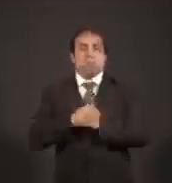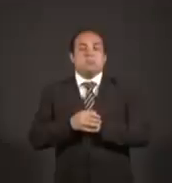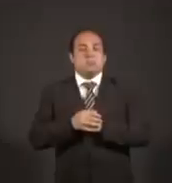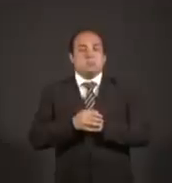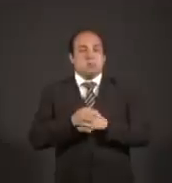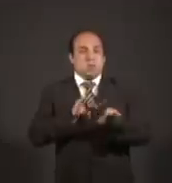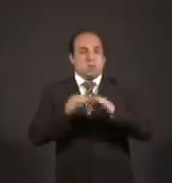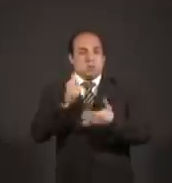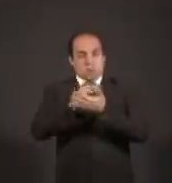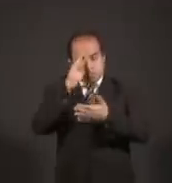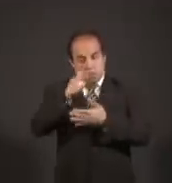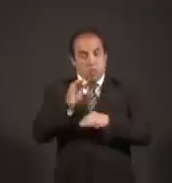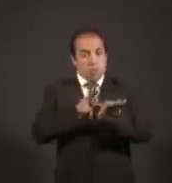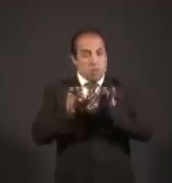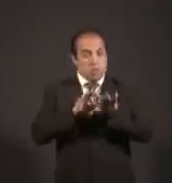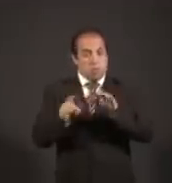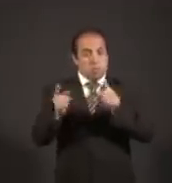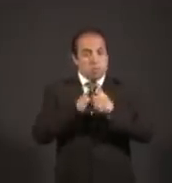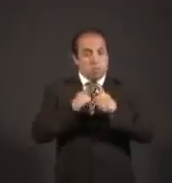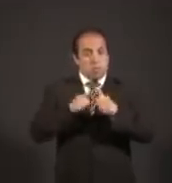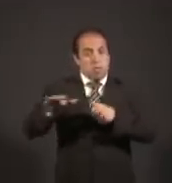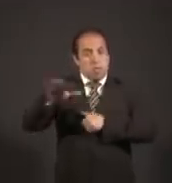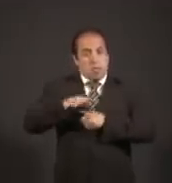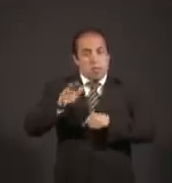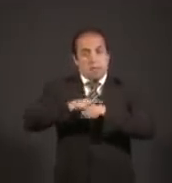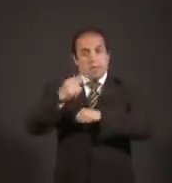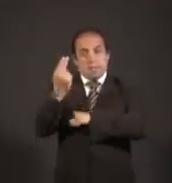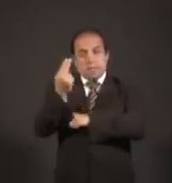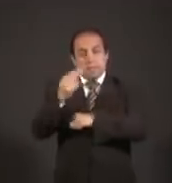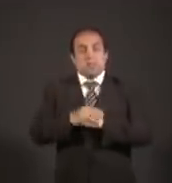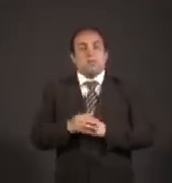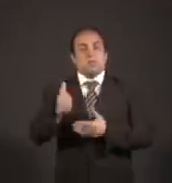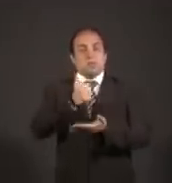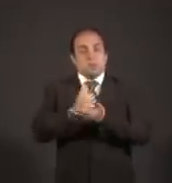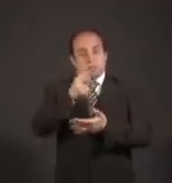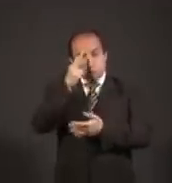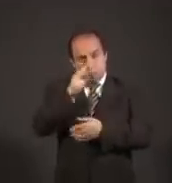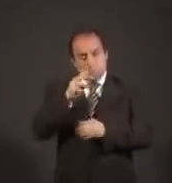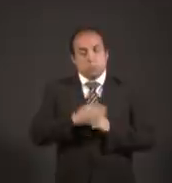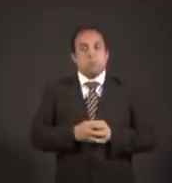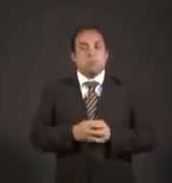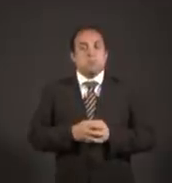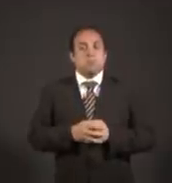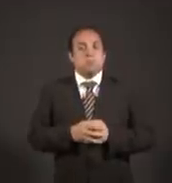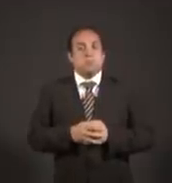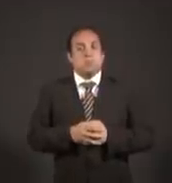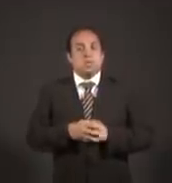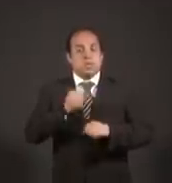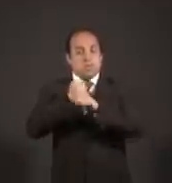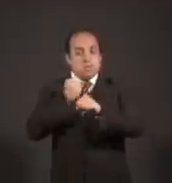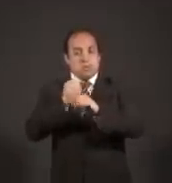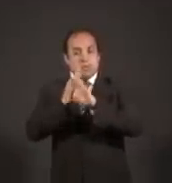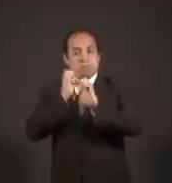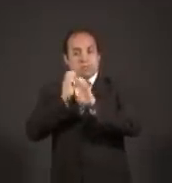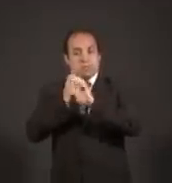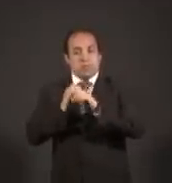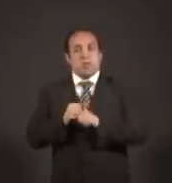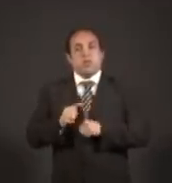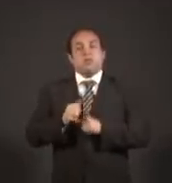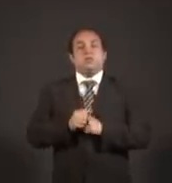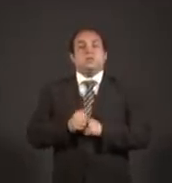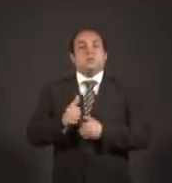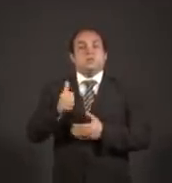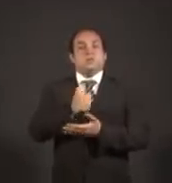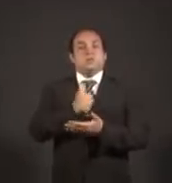operando principalmente para las zonas más necesitadas de la ciudad, el sistema Metrobús, que es un sistema público-privado que entró en